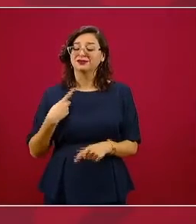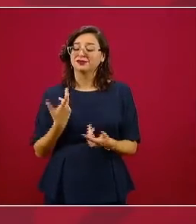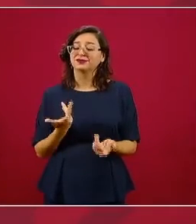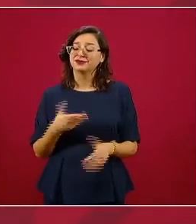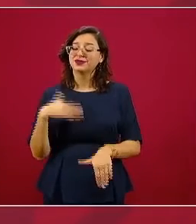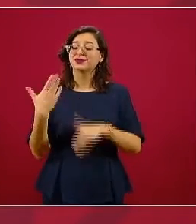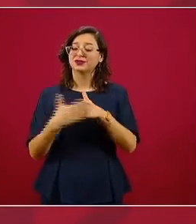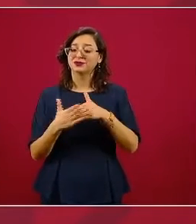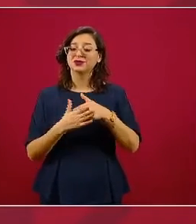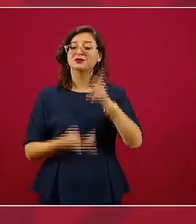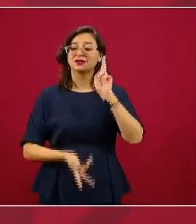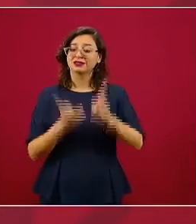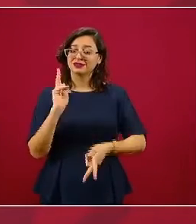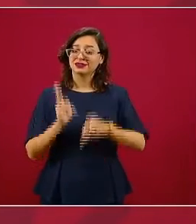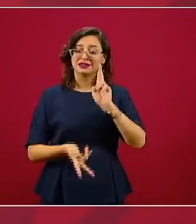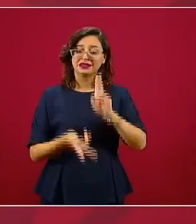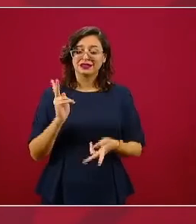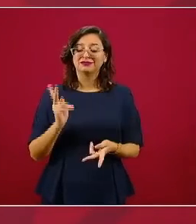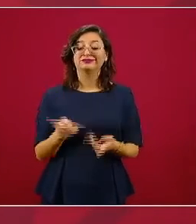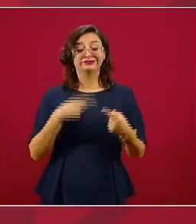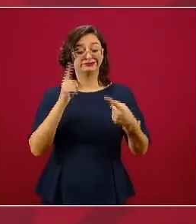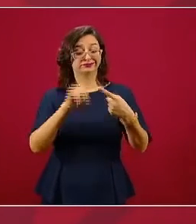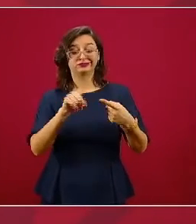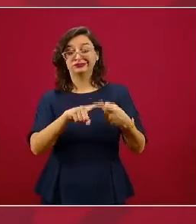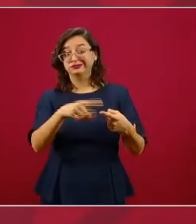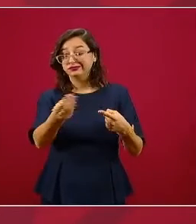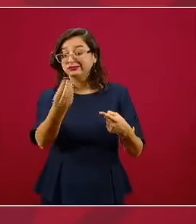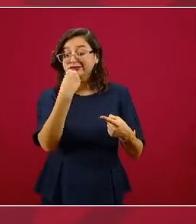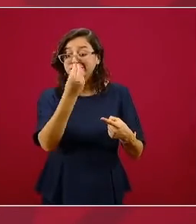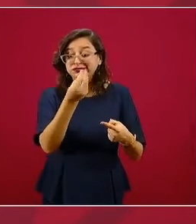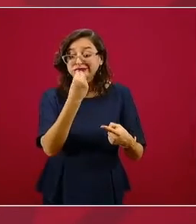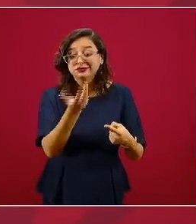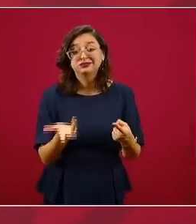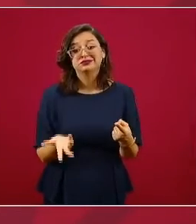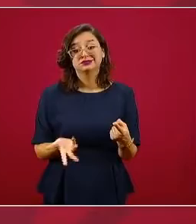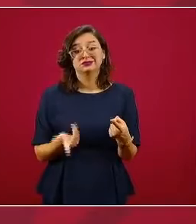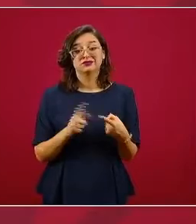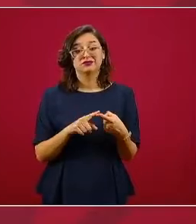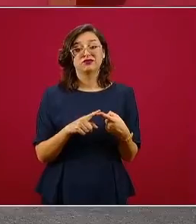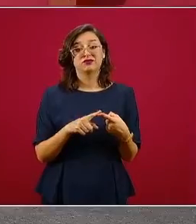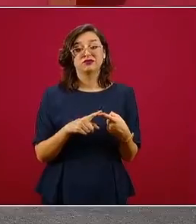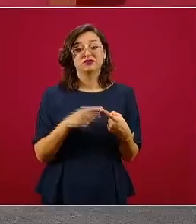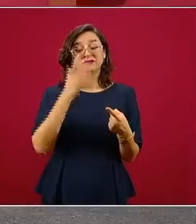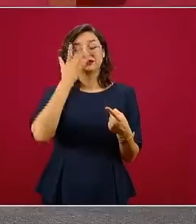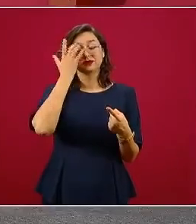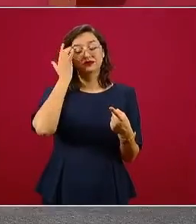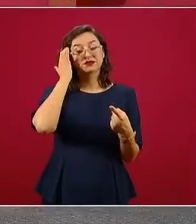sea, la alimentación, nosotros estamos